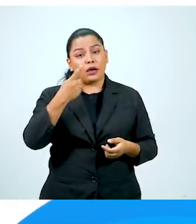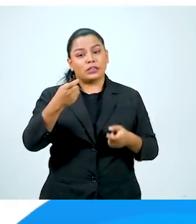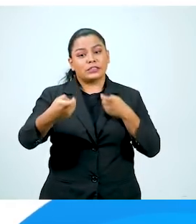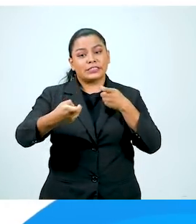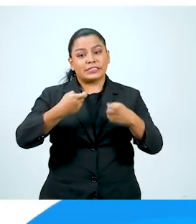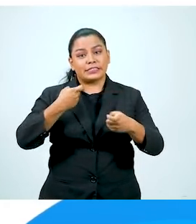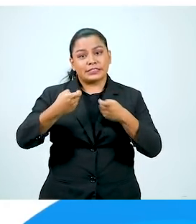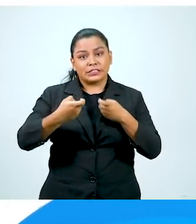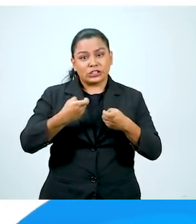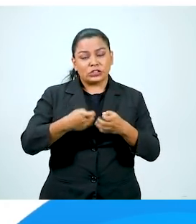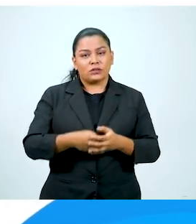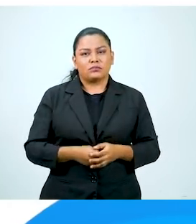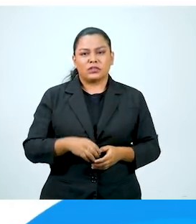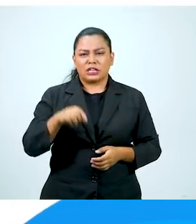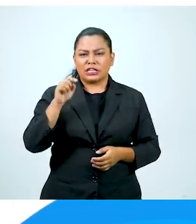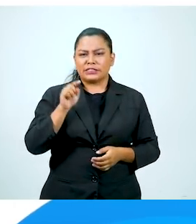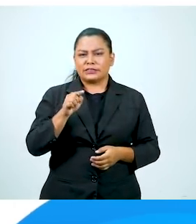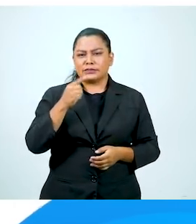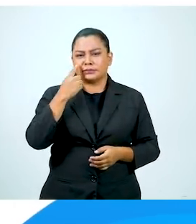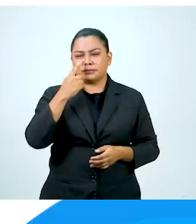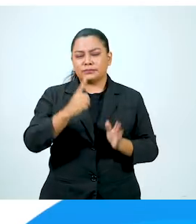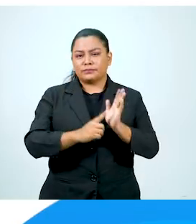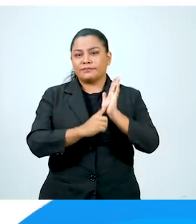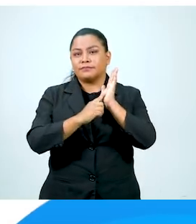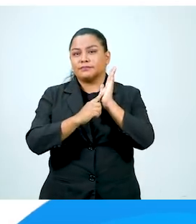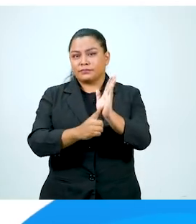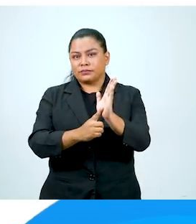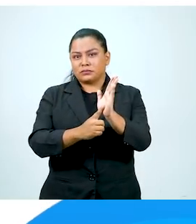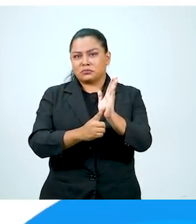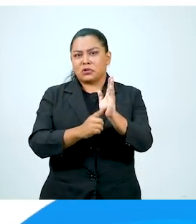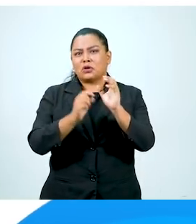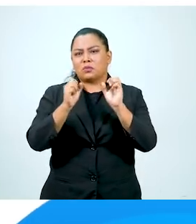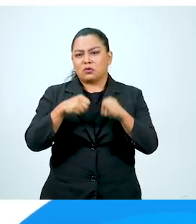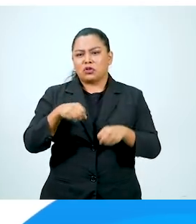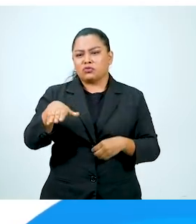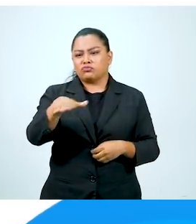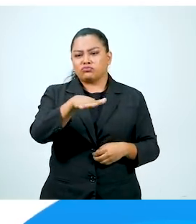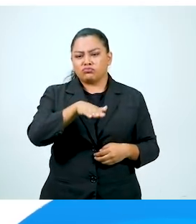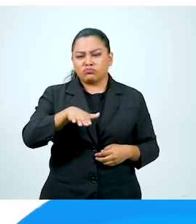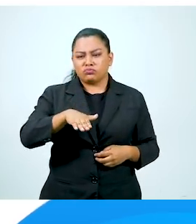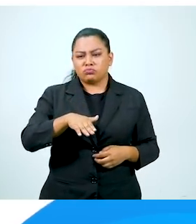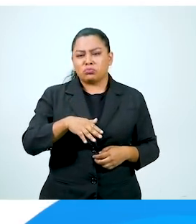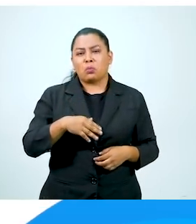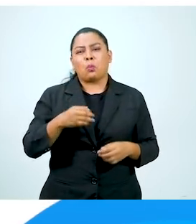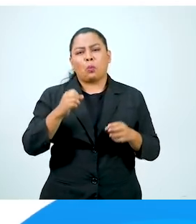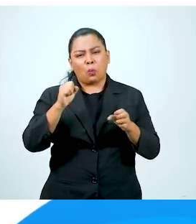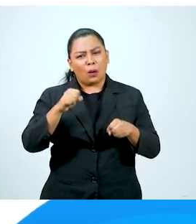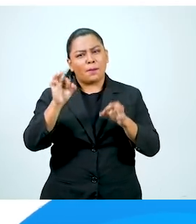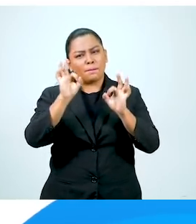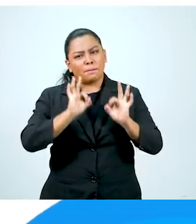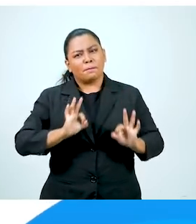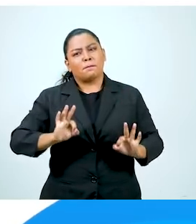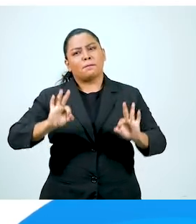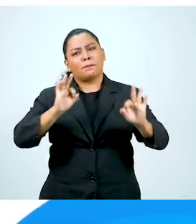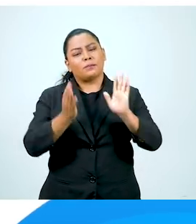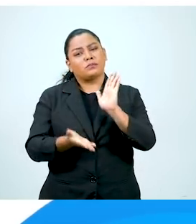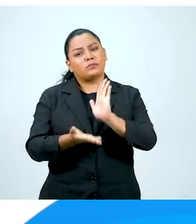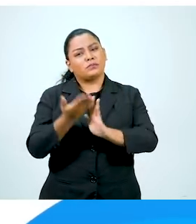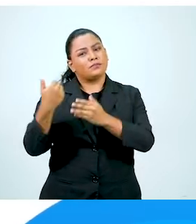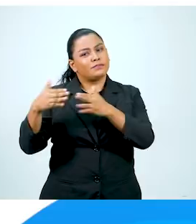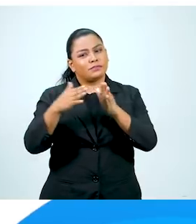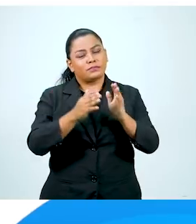de aula. Este apartado presenta pautas para generar un ambiente que propicie el desarrollo de